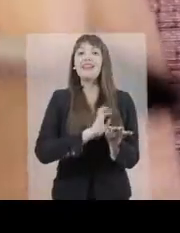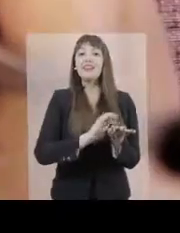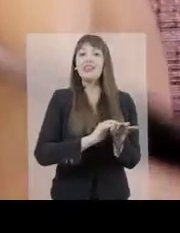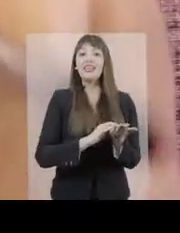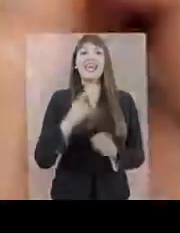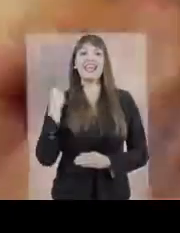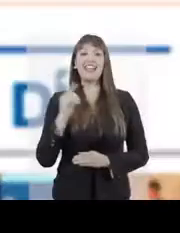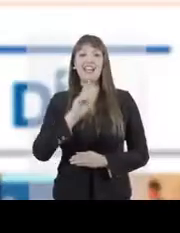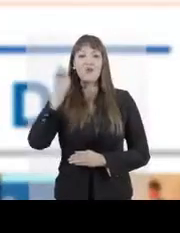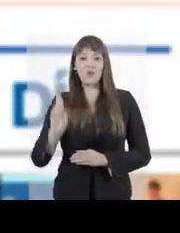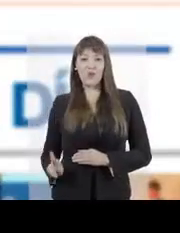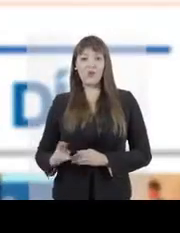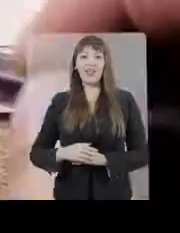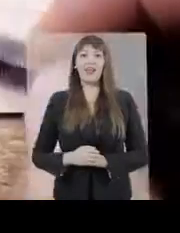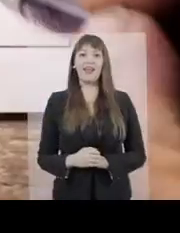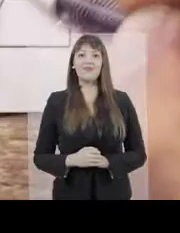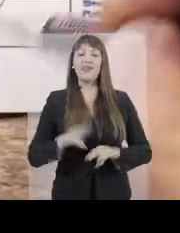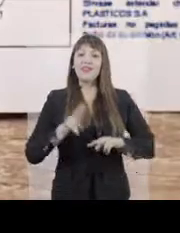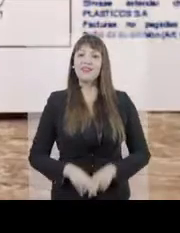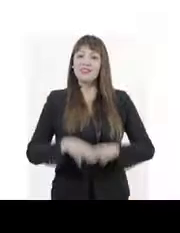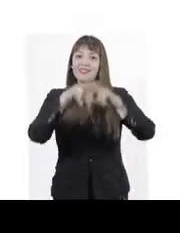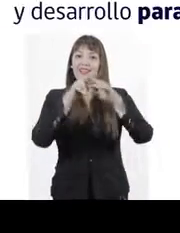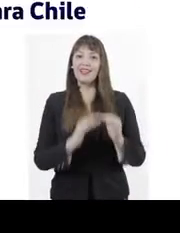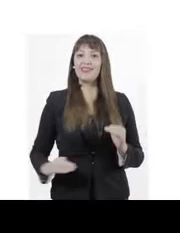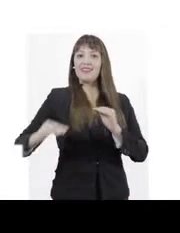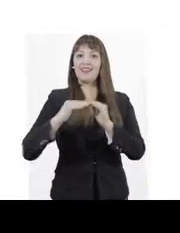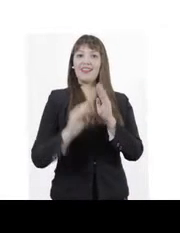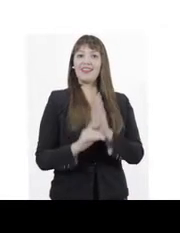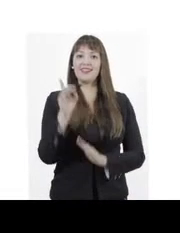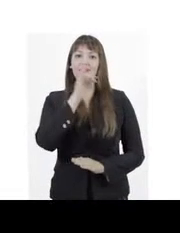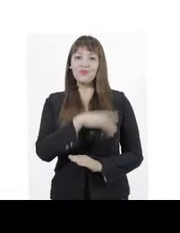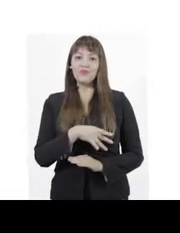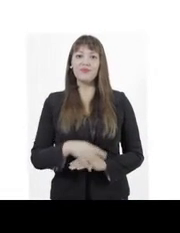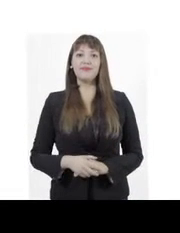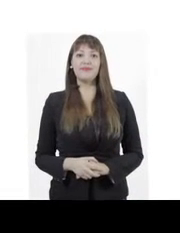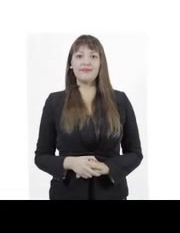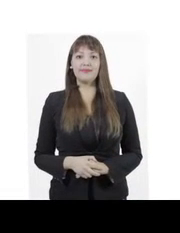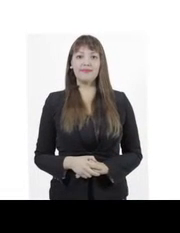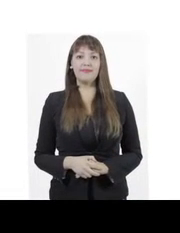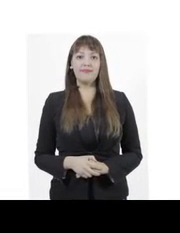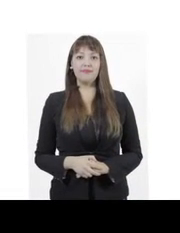Tesorería General de la República. Recaudamos equidad y desarrollo para Chile.